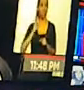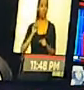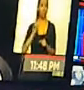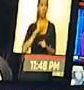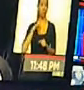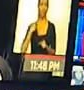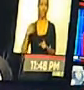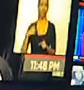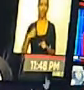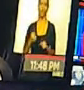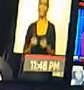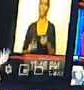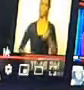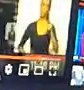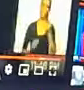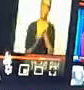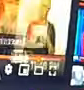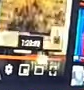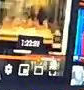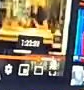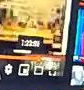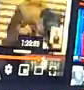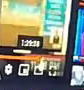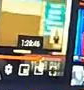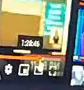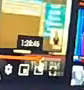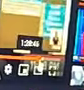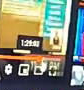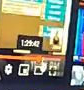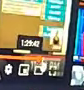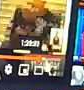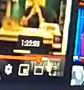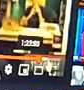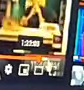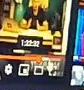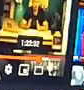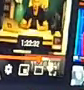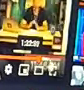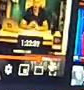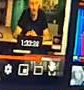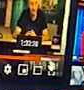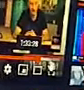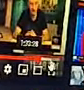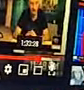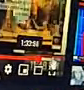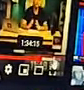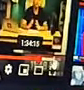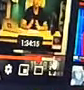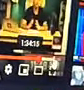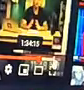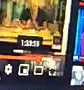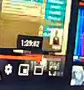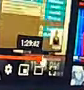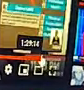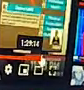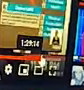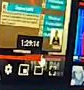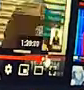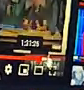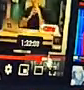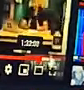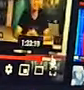seguir apelando a superar los conflictos, superar los obstáculos y poder dar y poder seguir con esa línea de Chávez. Tenemos